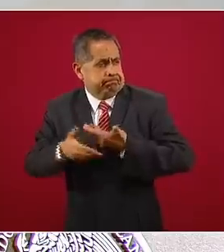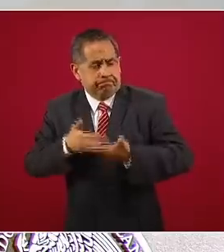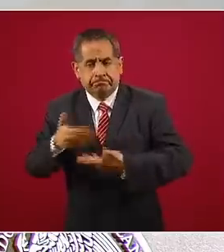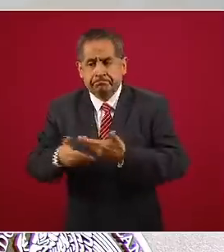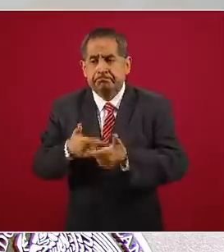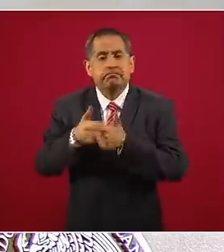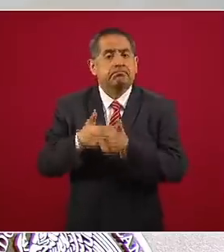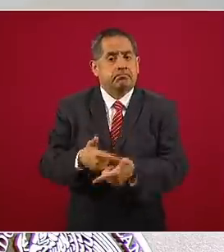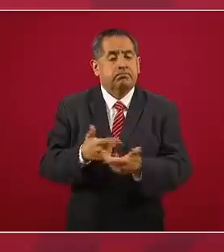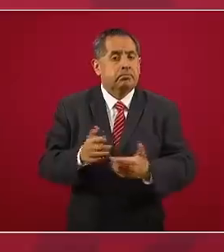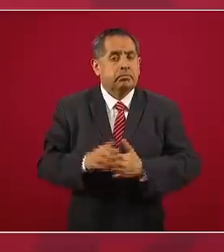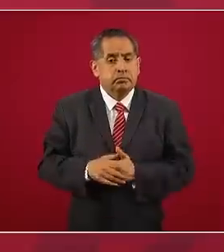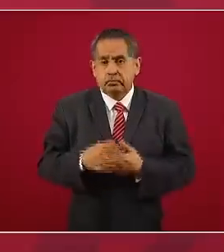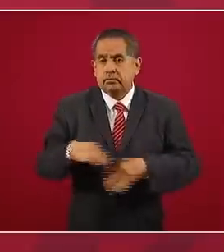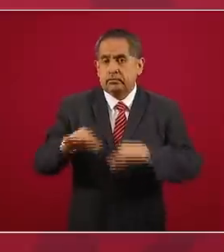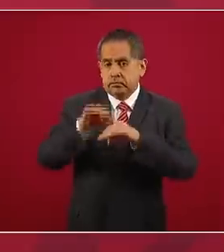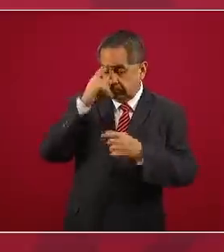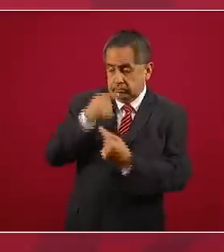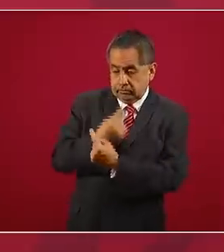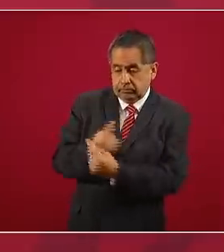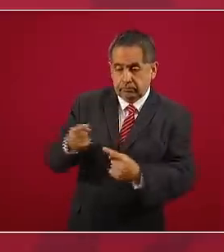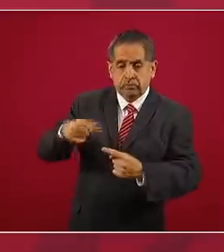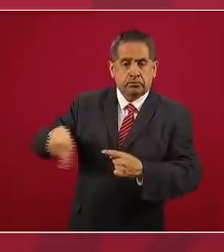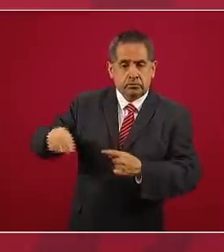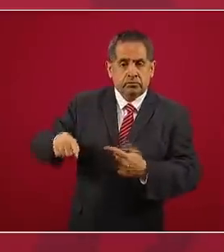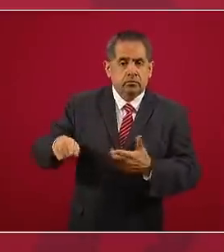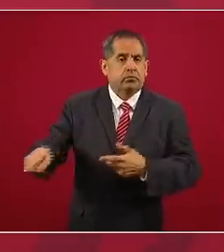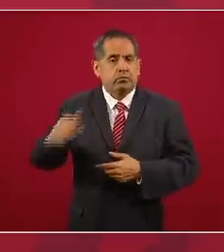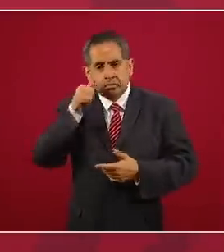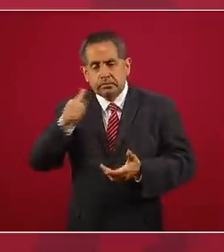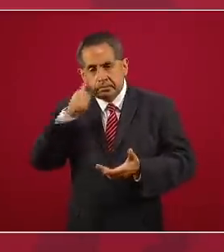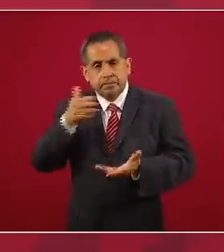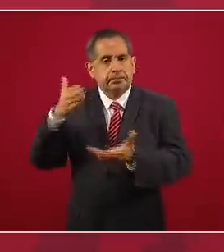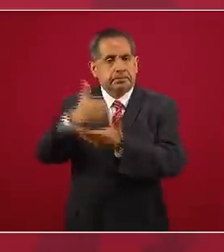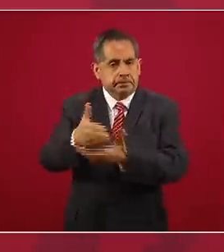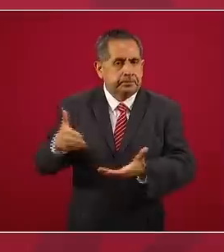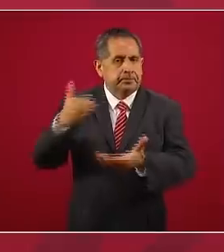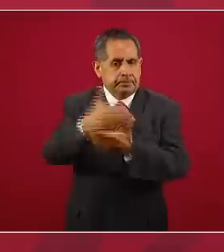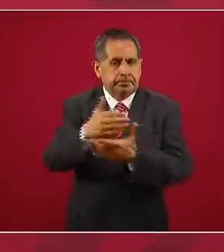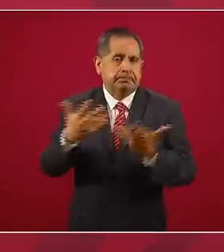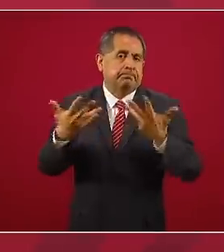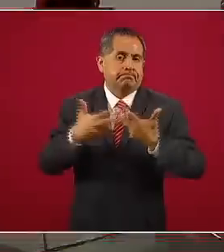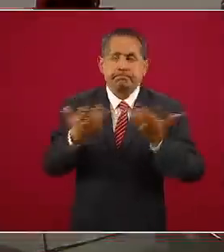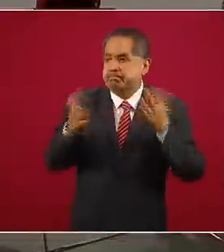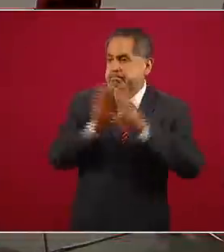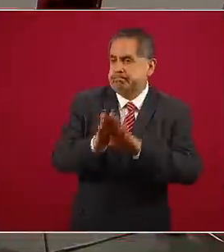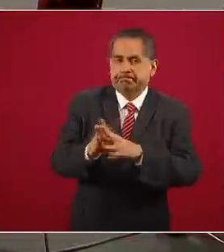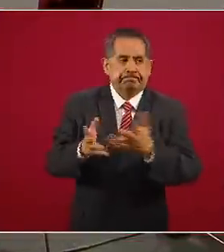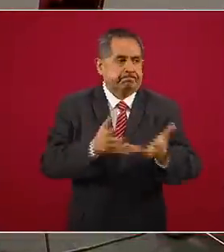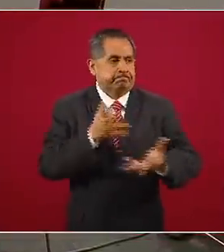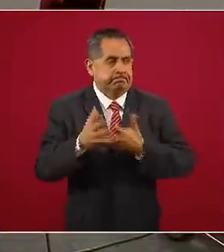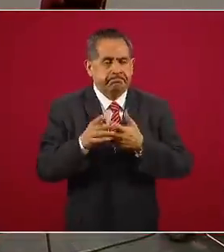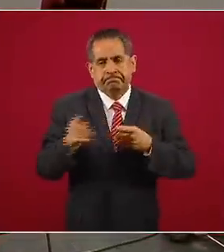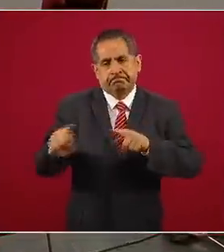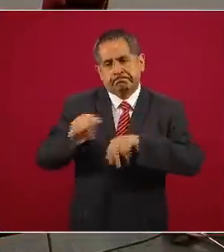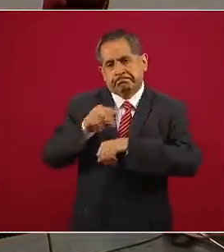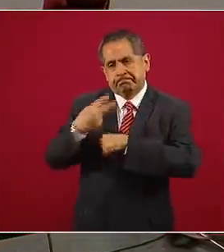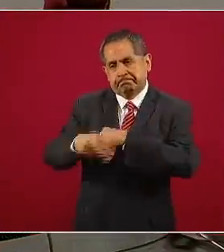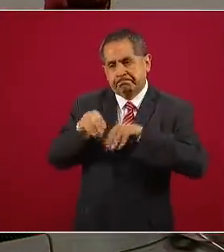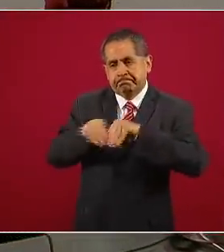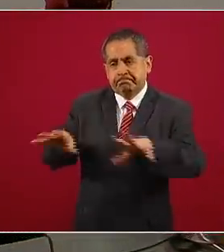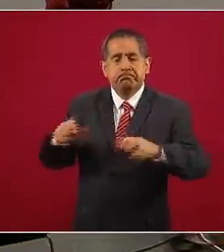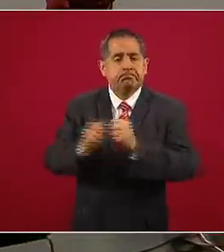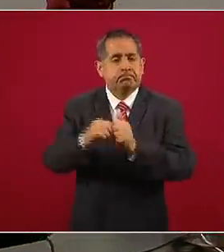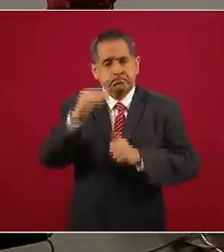solamente lo hicimos para los niños que normalmente atendemos sino que lo hicimos de modo gratuito